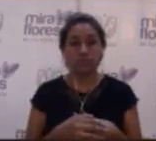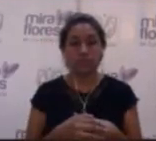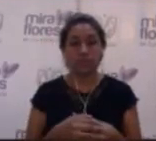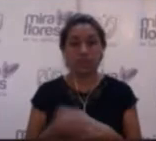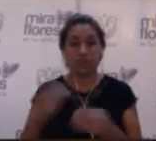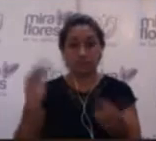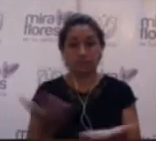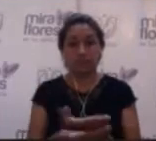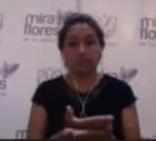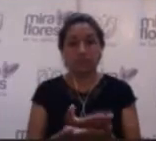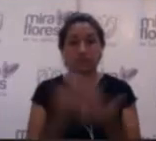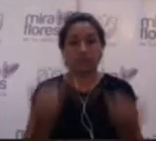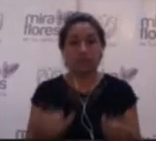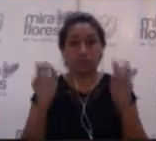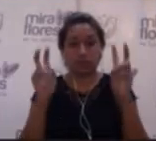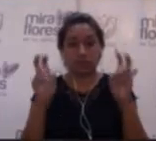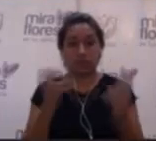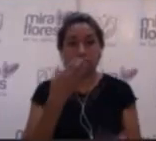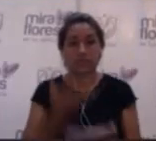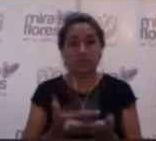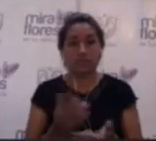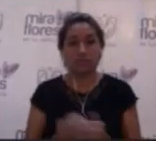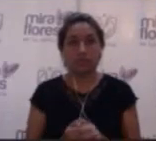pasa a lo que es orden del día. Muchas gracias.